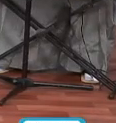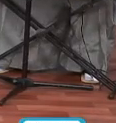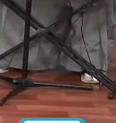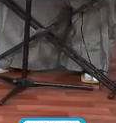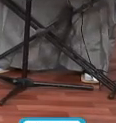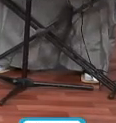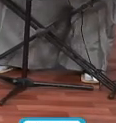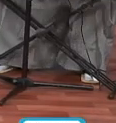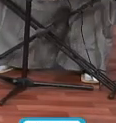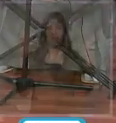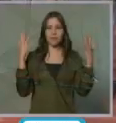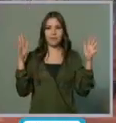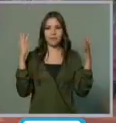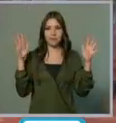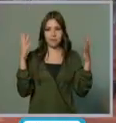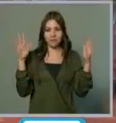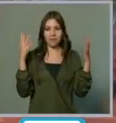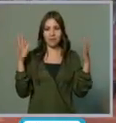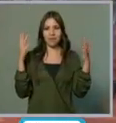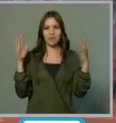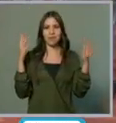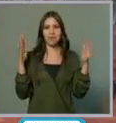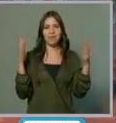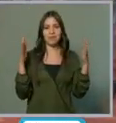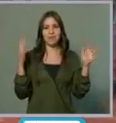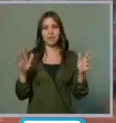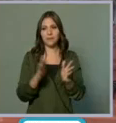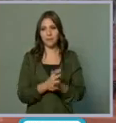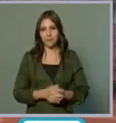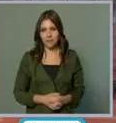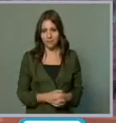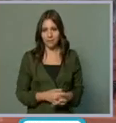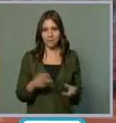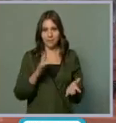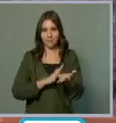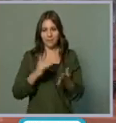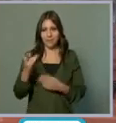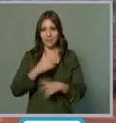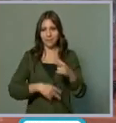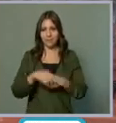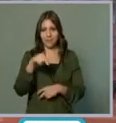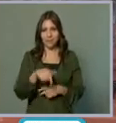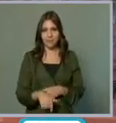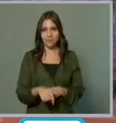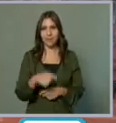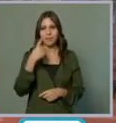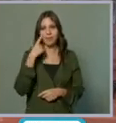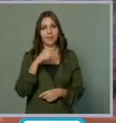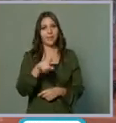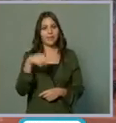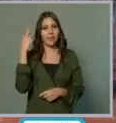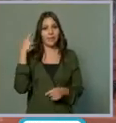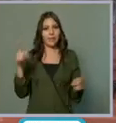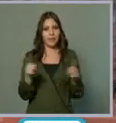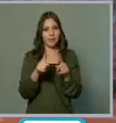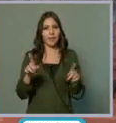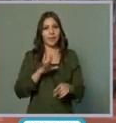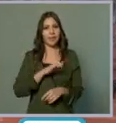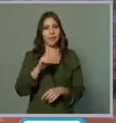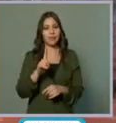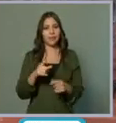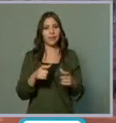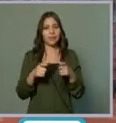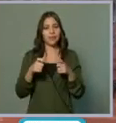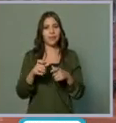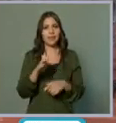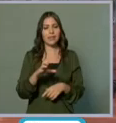Muy bien, fuerte el aplauso. Muchas gracias por estar con nosotros y traernos estas obras. Y hay un material discográfico. Cuéntanos, maestra,